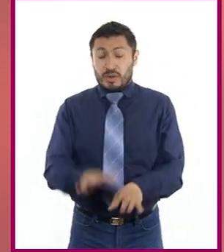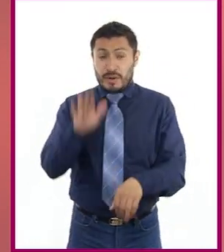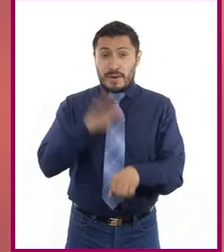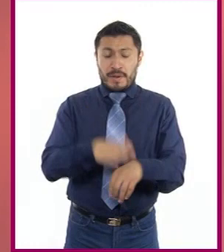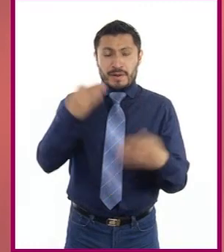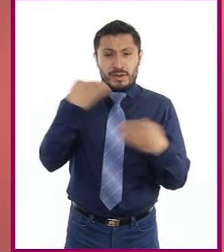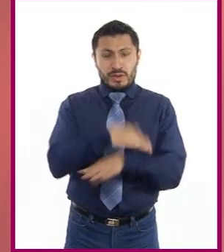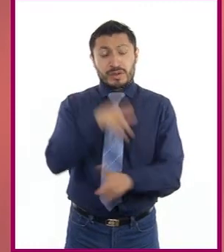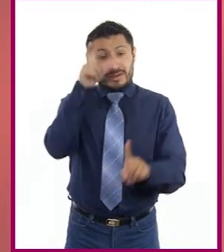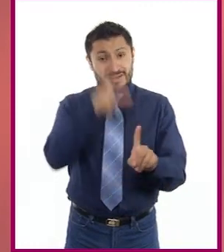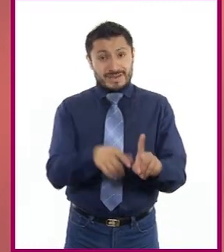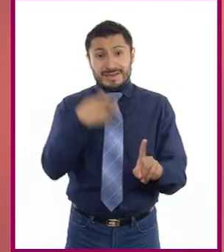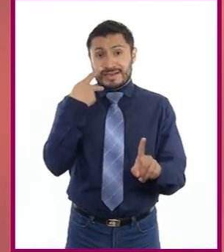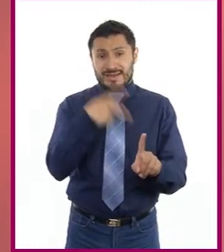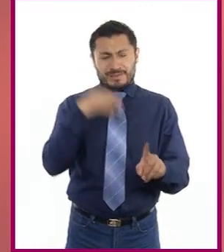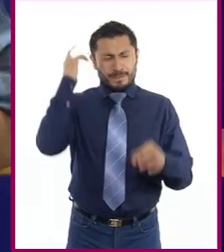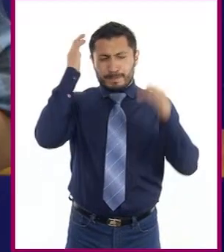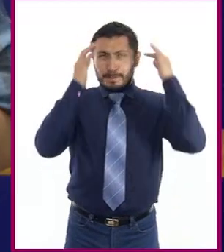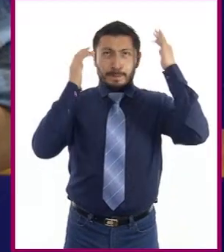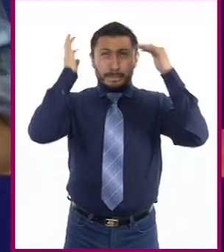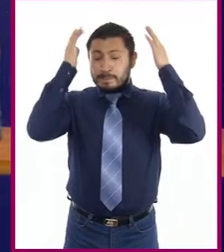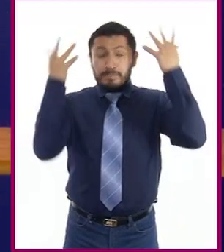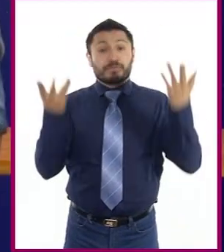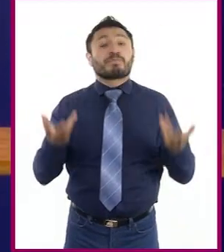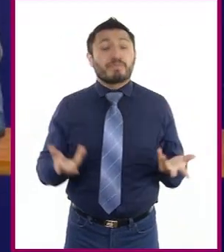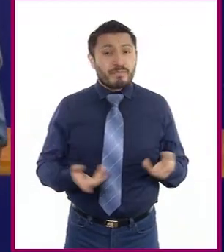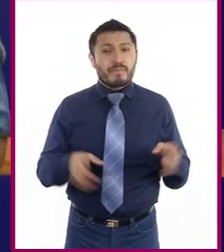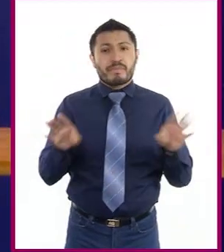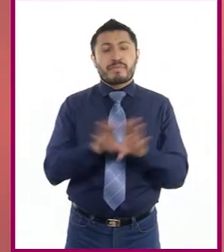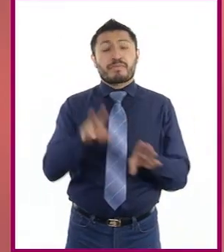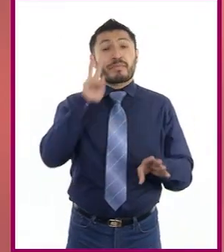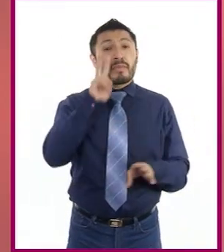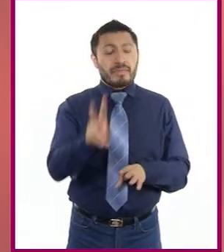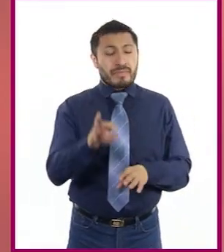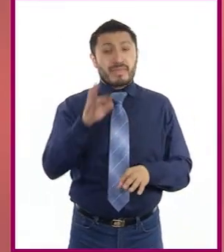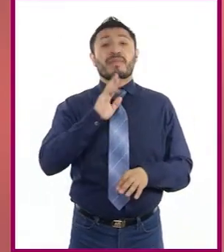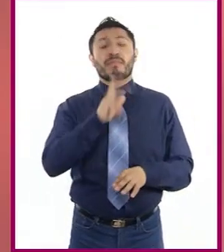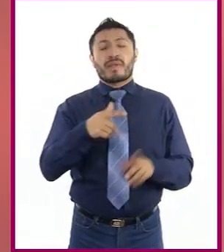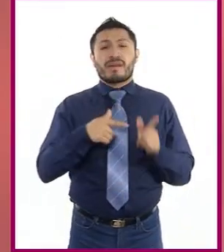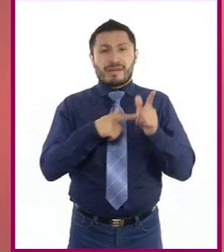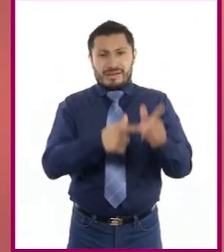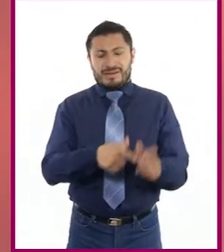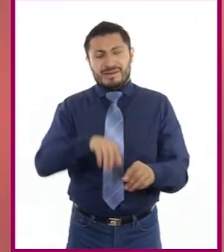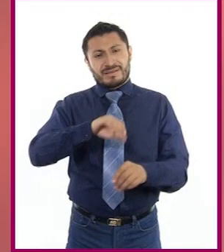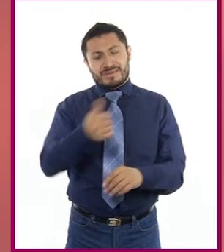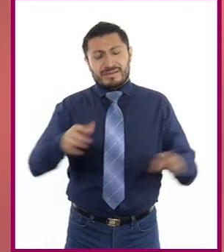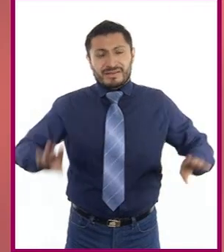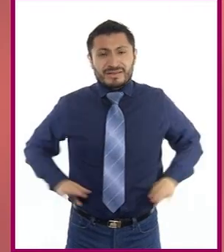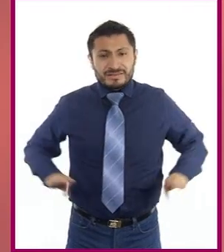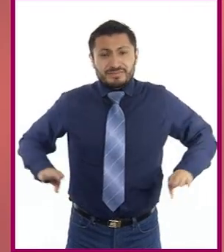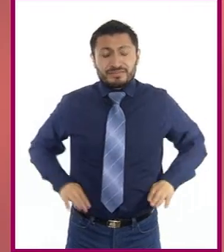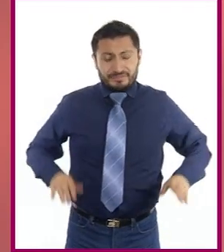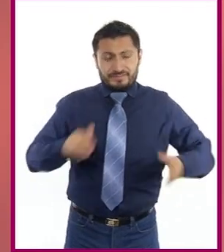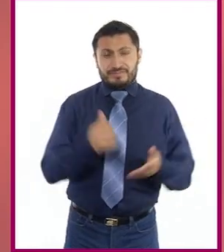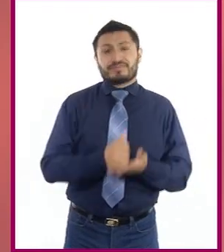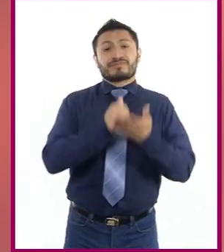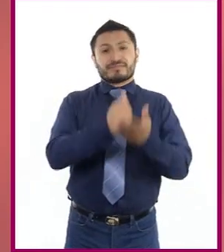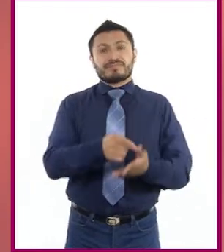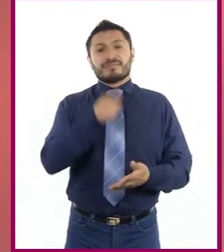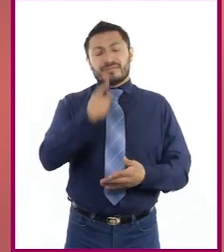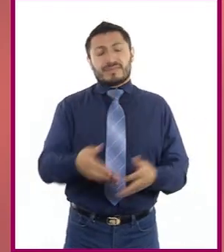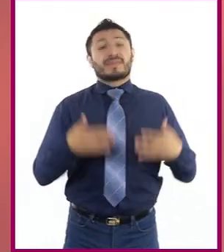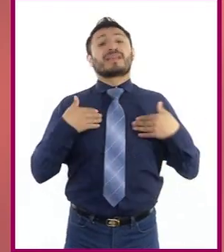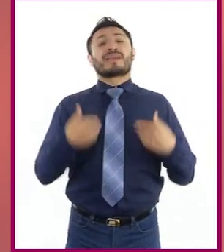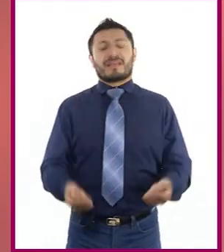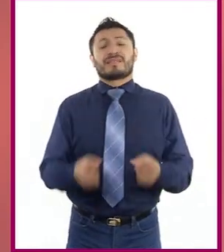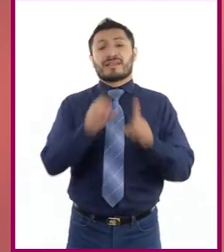del personaje y sus reflexiones. ¿Qué te parece si continuamos con otros elementos que nos pueden ayudar a